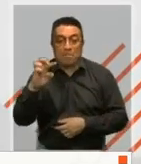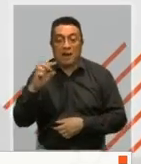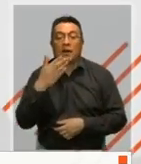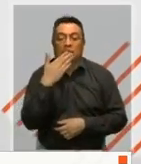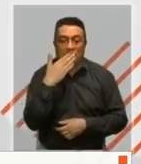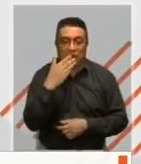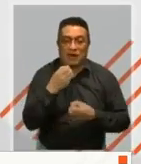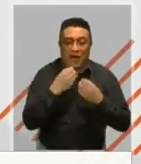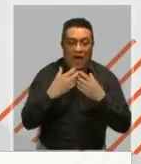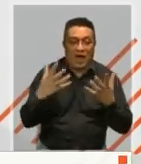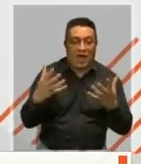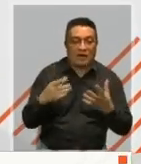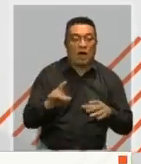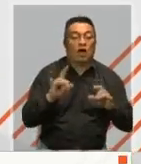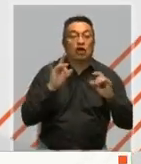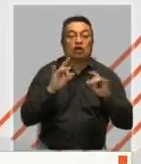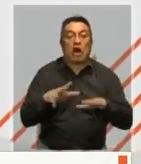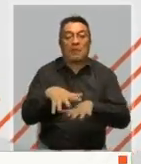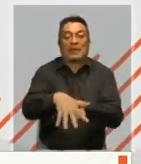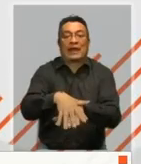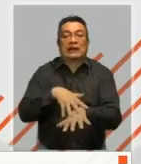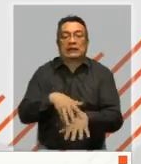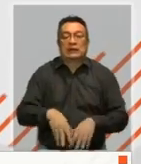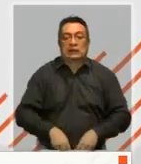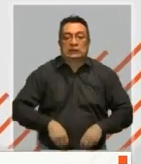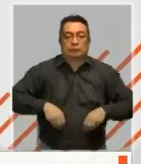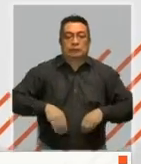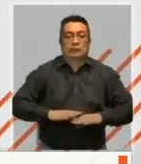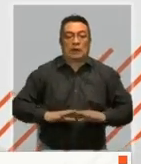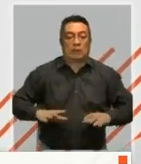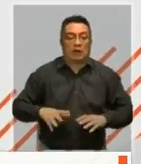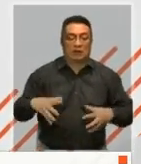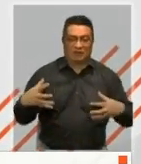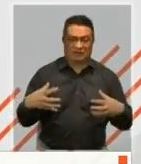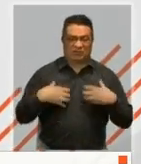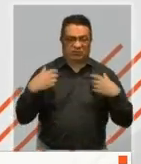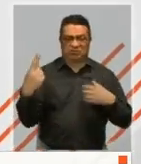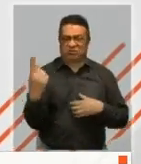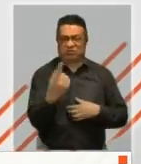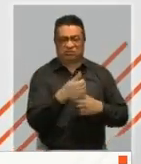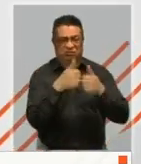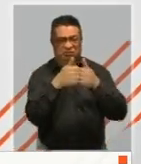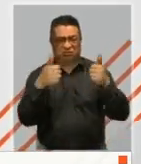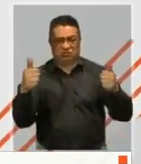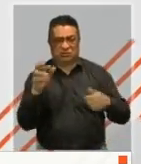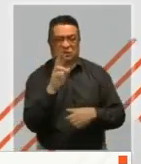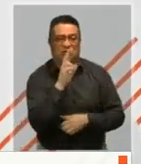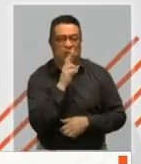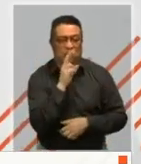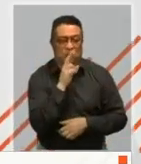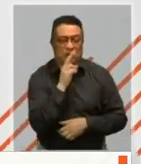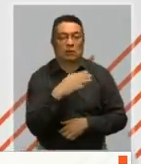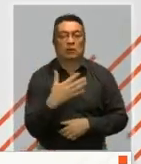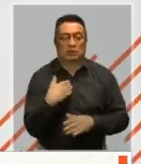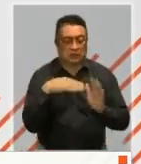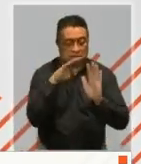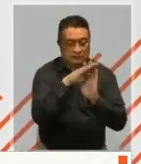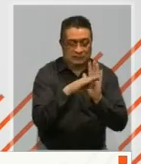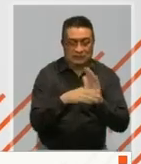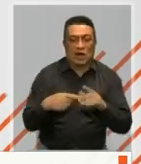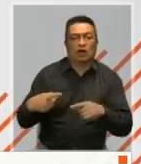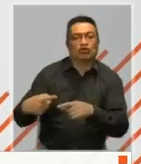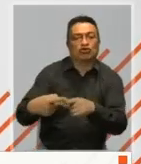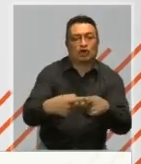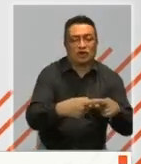Vasiliev. Ocupó solo un calcetín, enfadando aún más a las autoridades rusas, que impulsan una agenda social cada